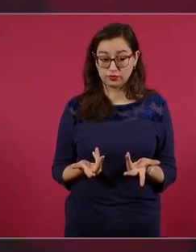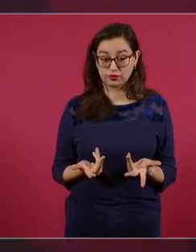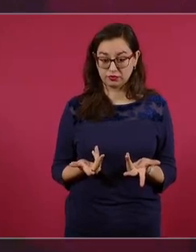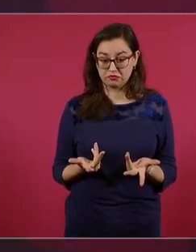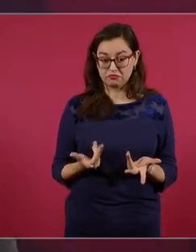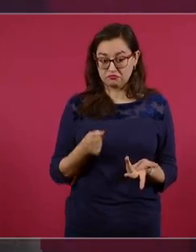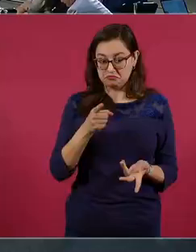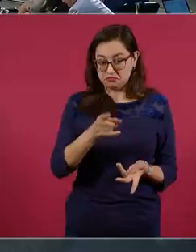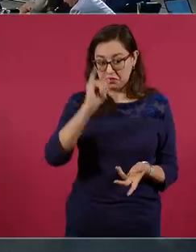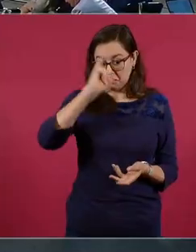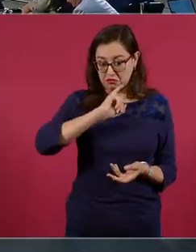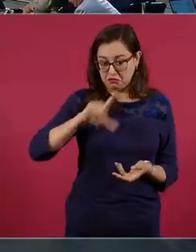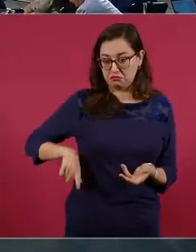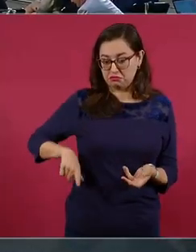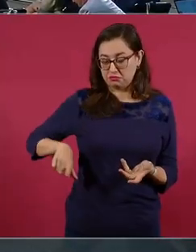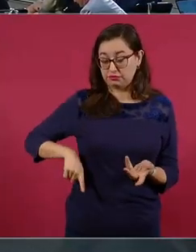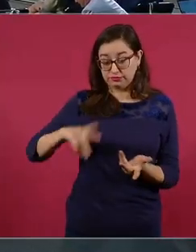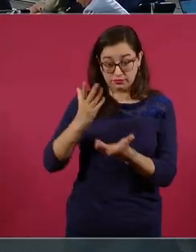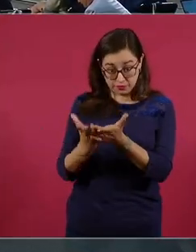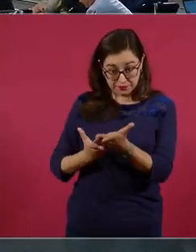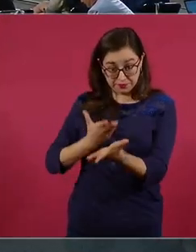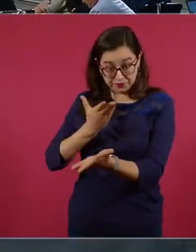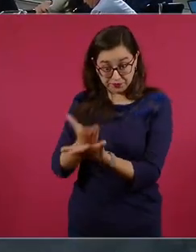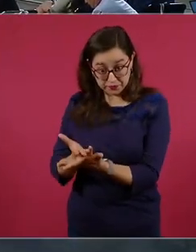esta propuesta, esta iniciativa,